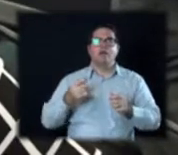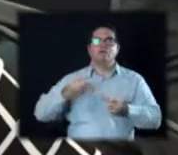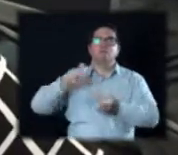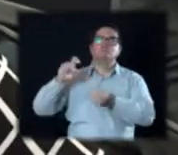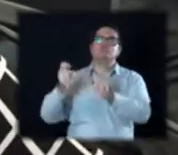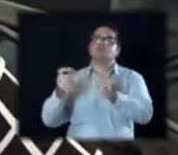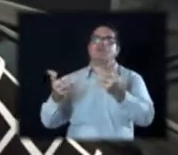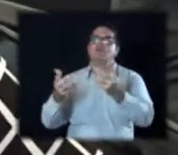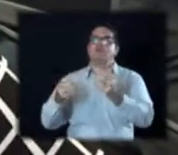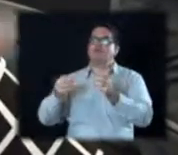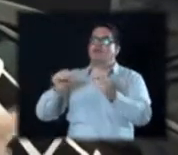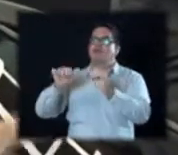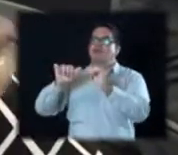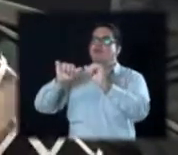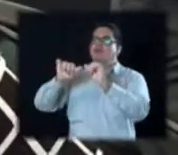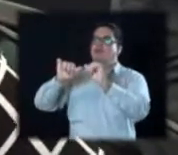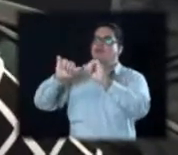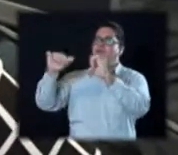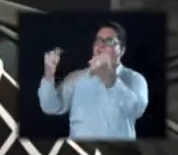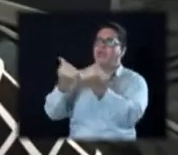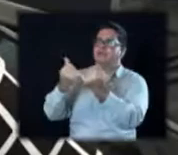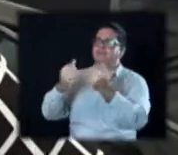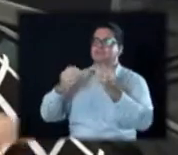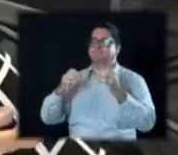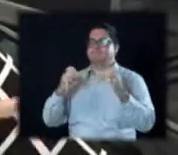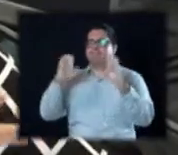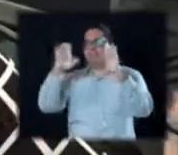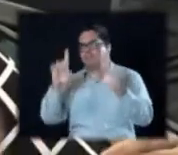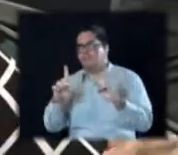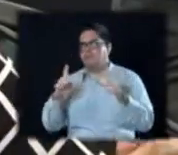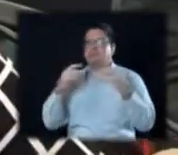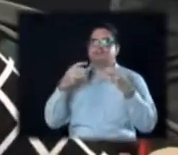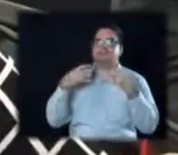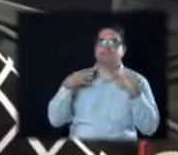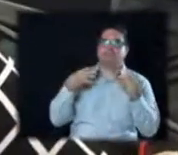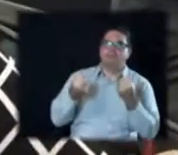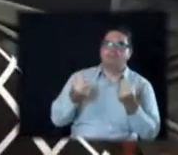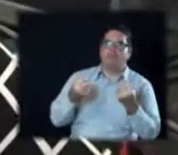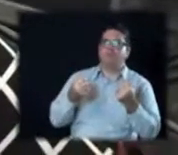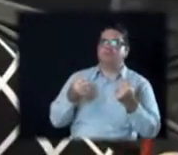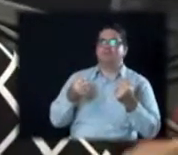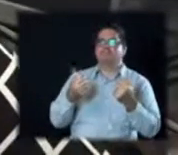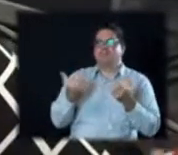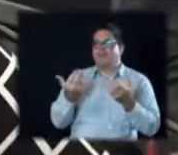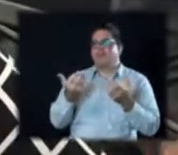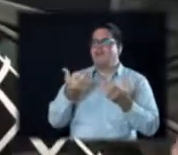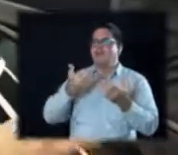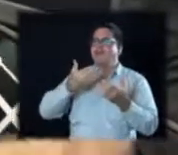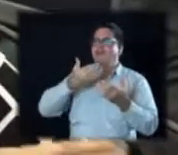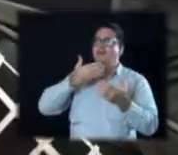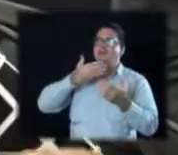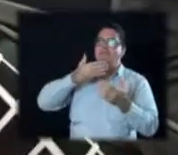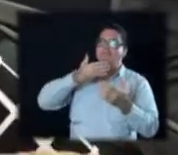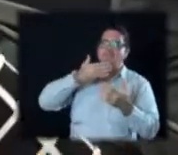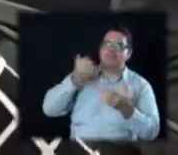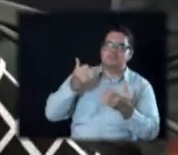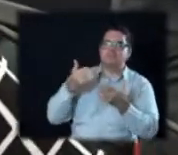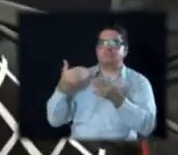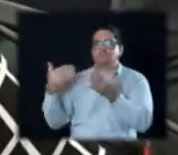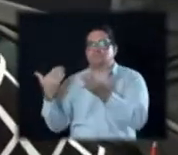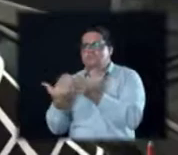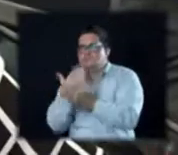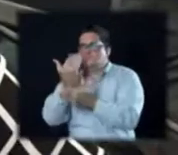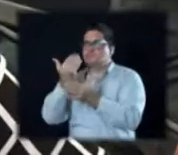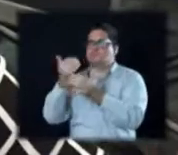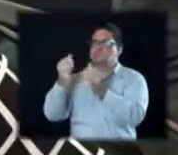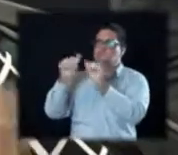Pero solamente un cambio en agencias, en educación, en salud, en algunas agencias, para que tuviesen una versión mejor o más al día